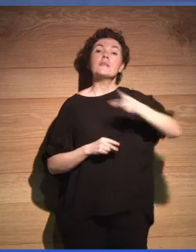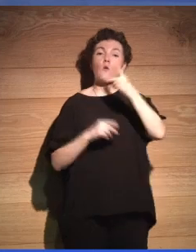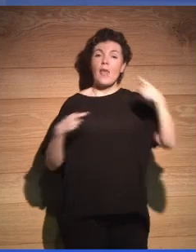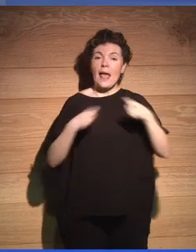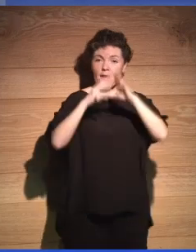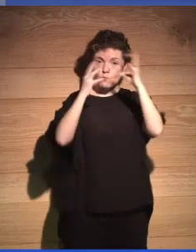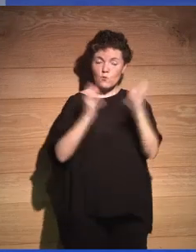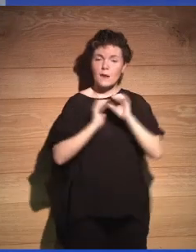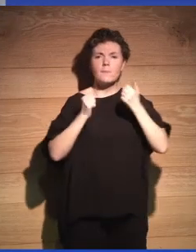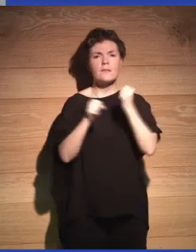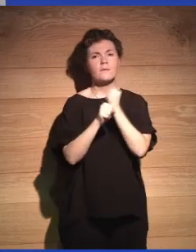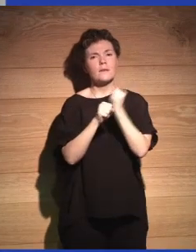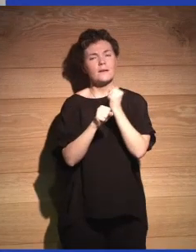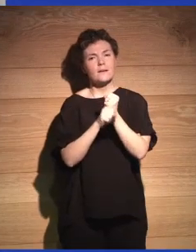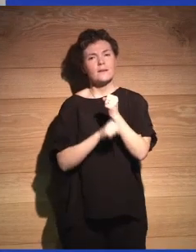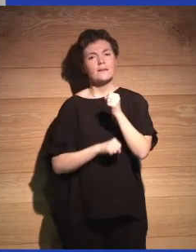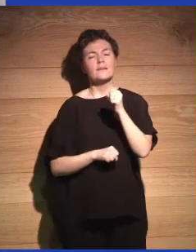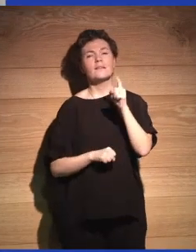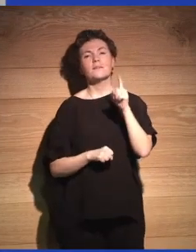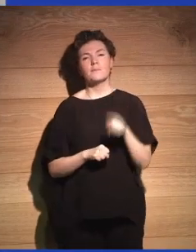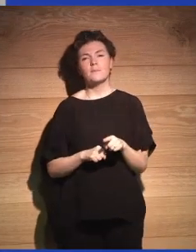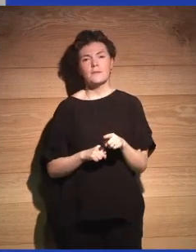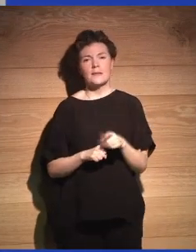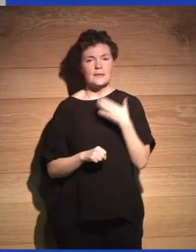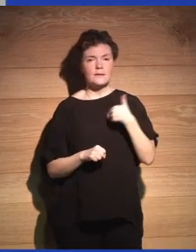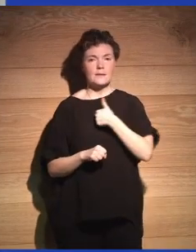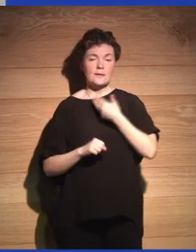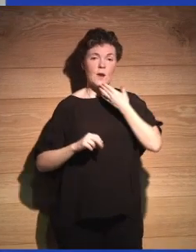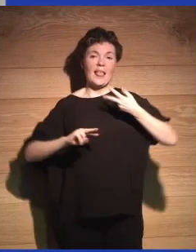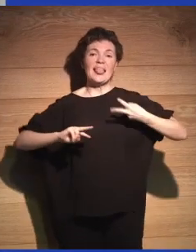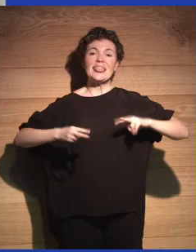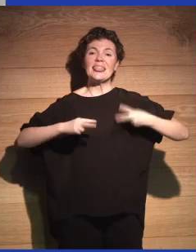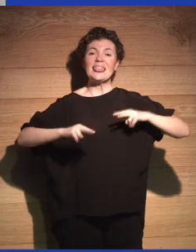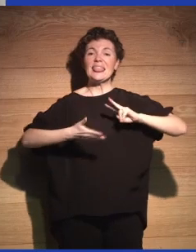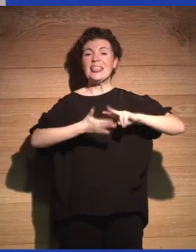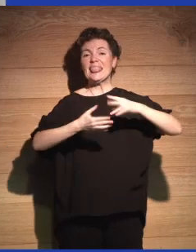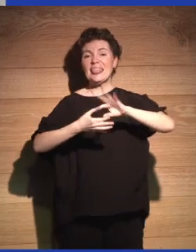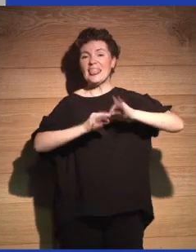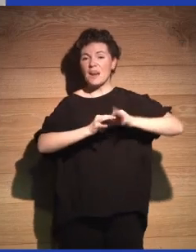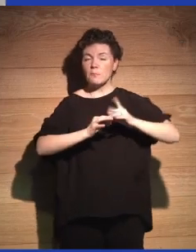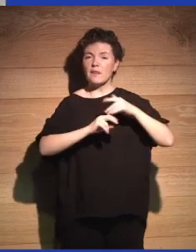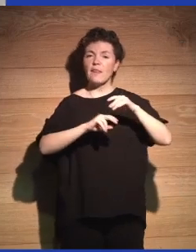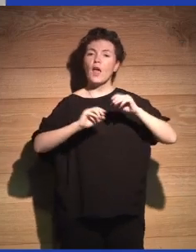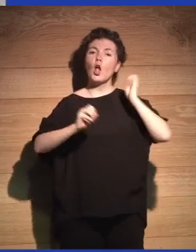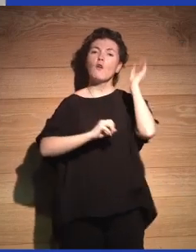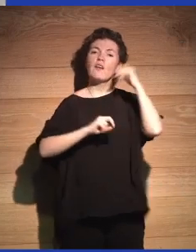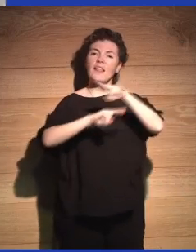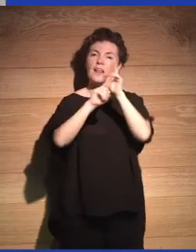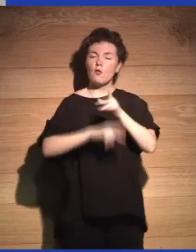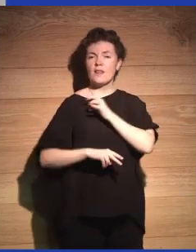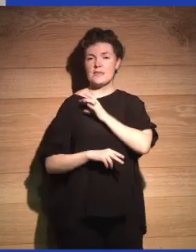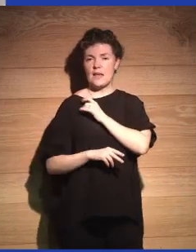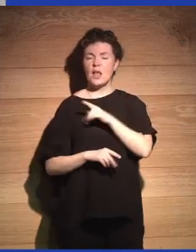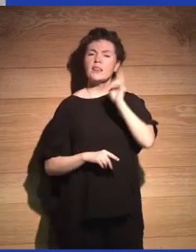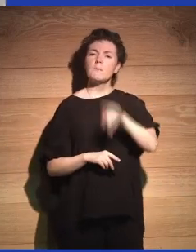Mundial empezó a trabajar también como intérprete en conferencias internacionales de sindicatos, también de